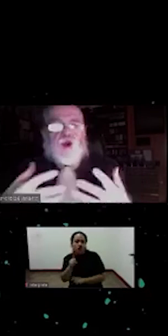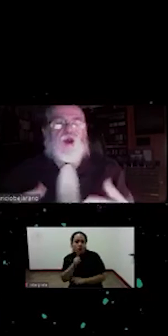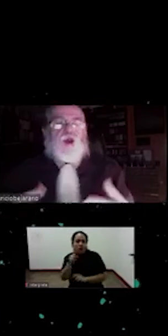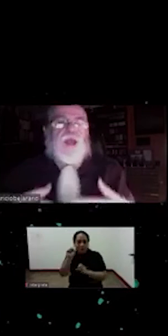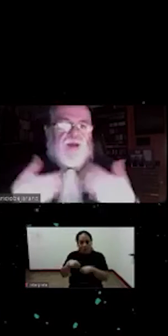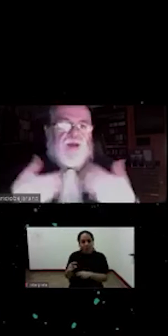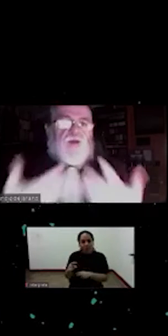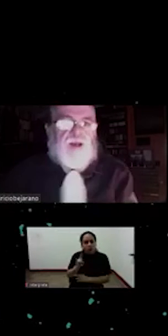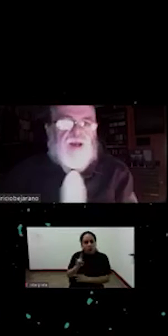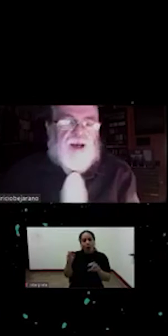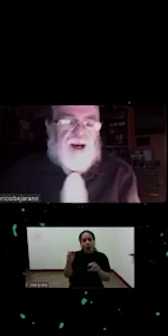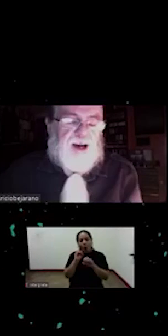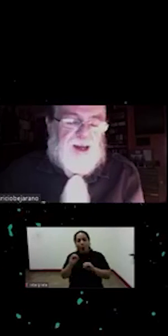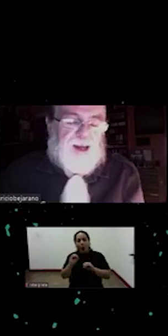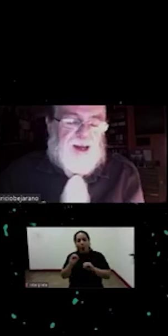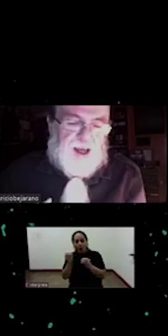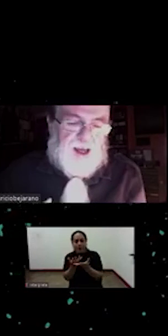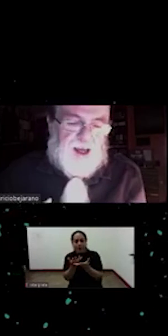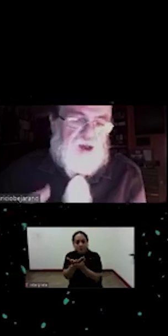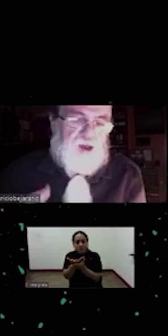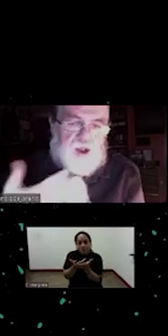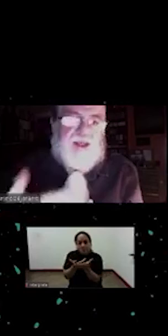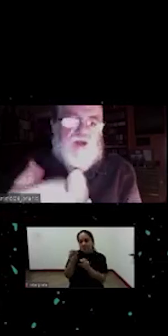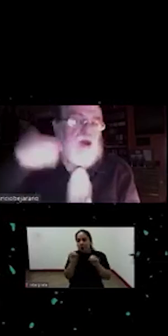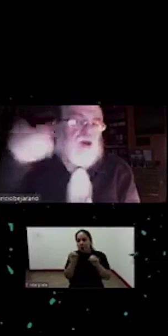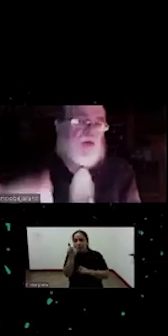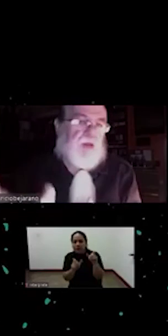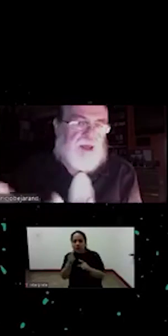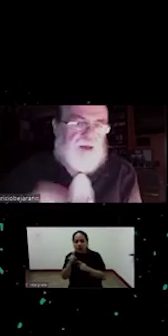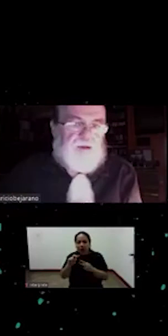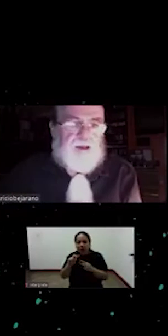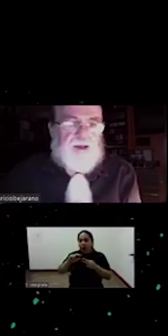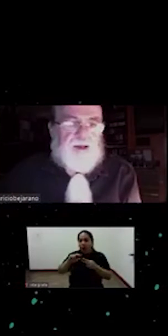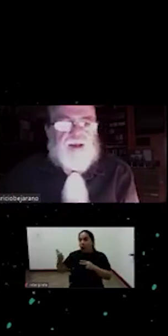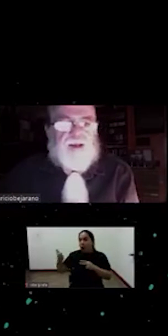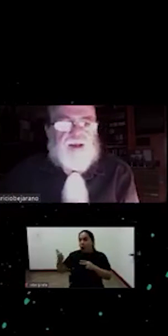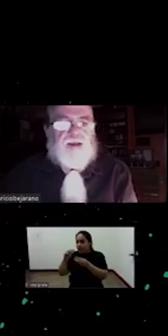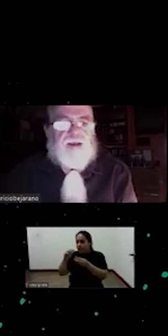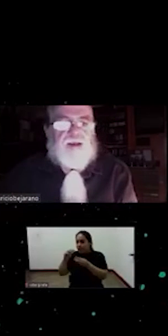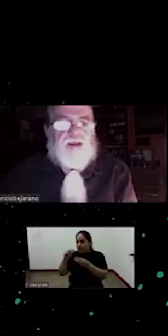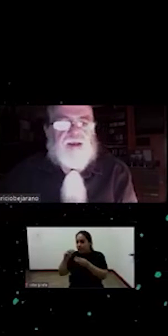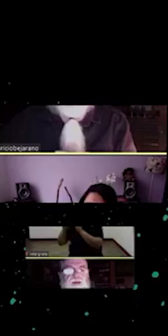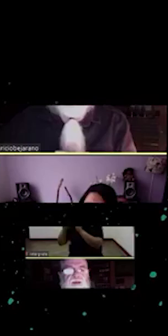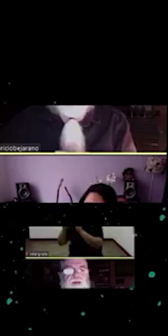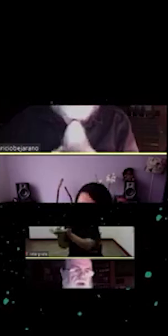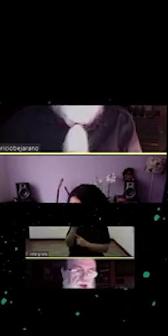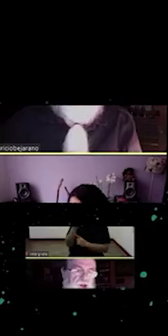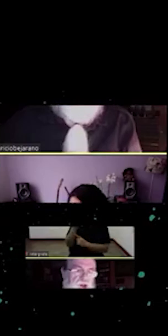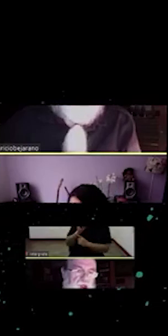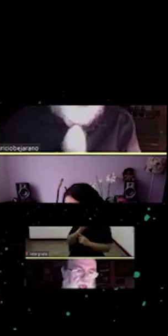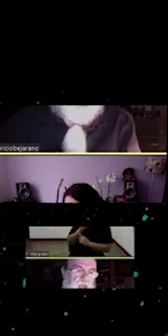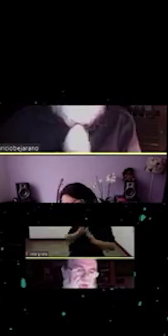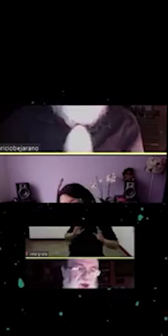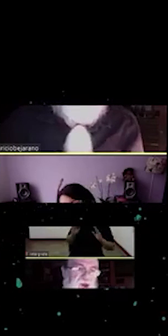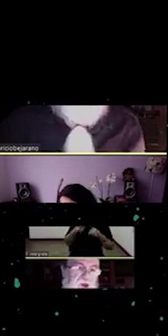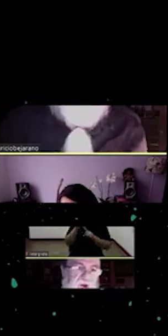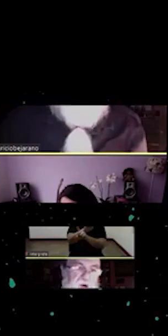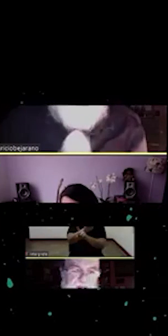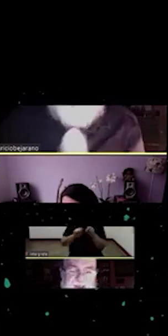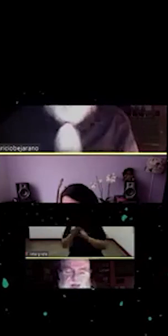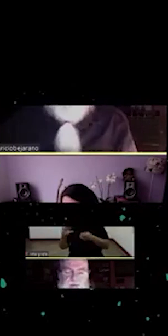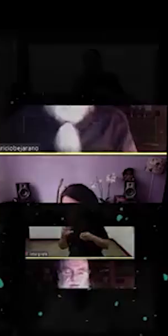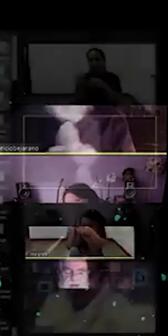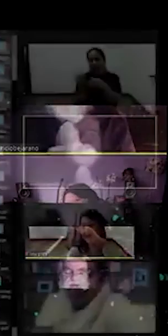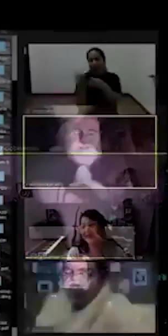sugiero al que escuche de otra manera. Estoy siendo socialmente inclusivo. Tal